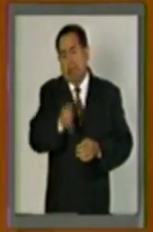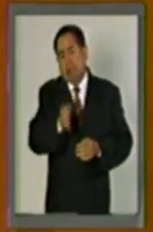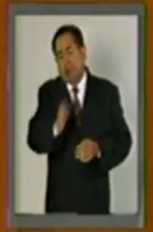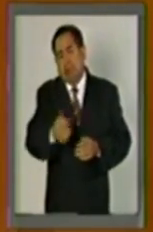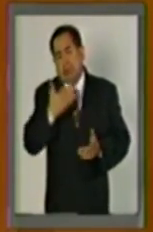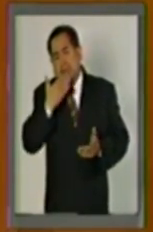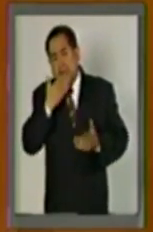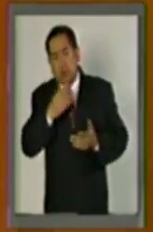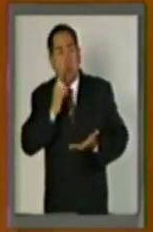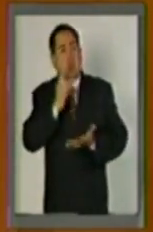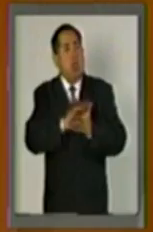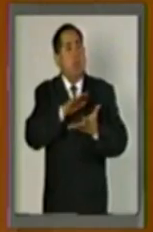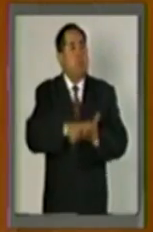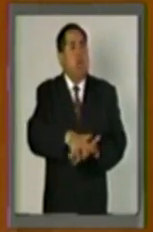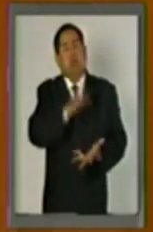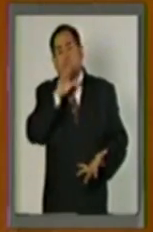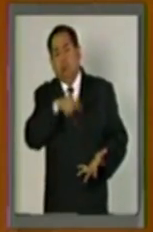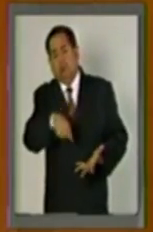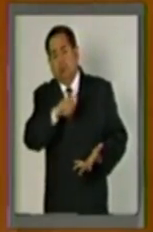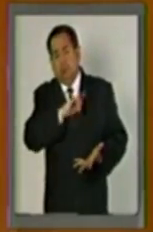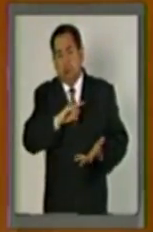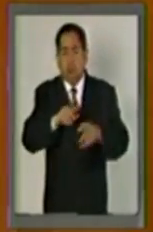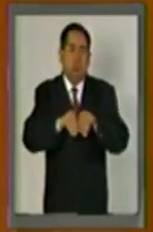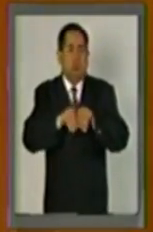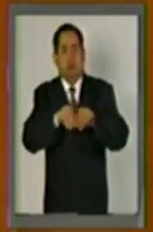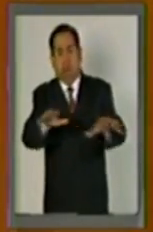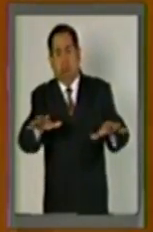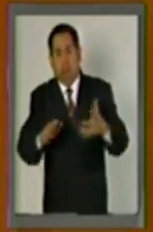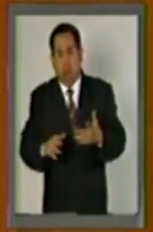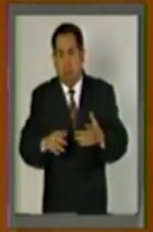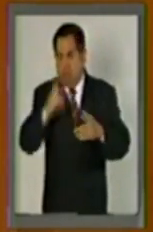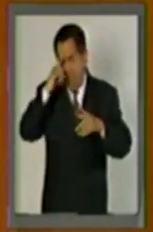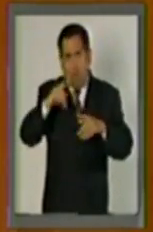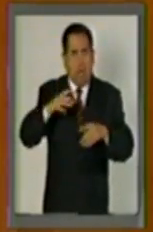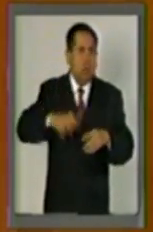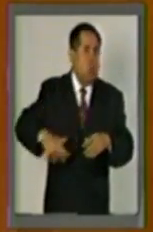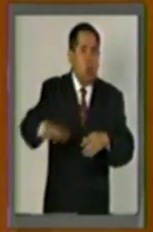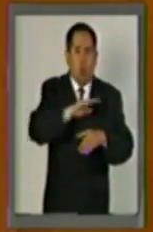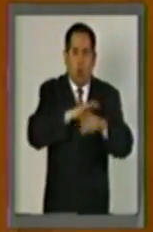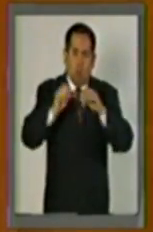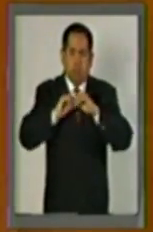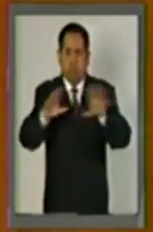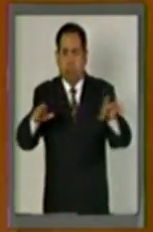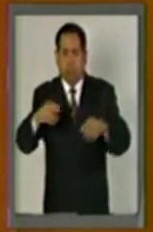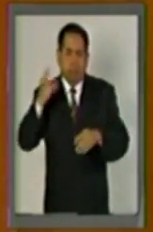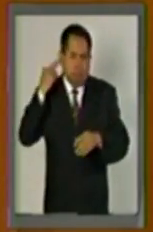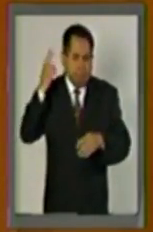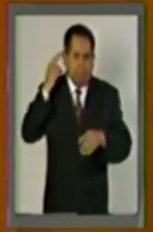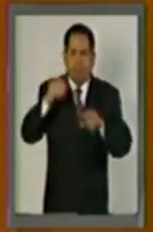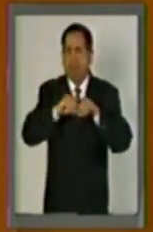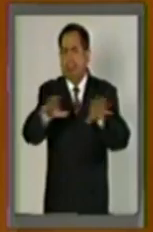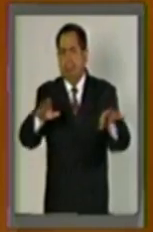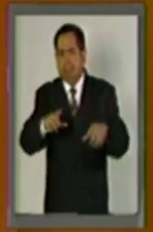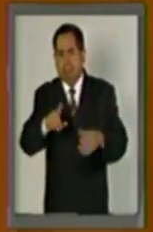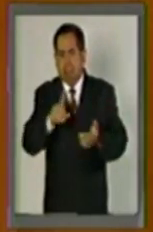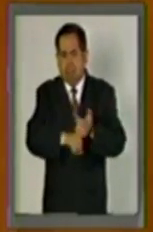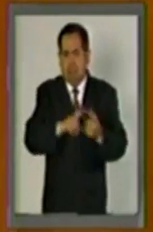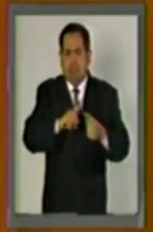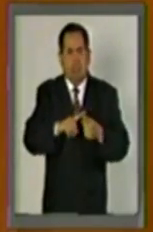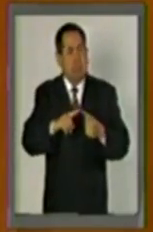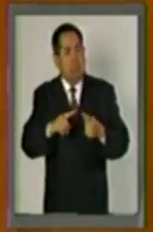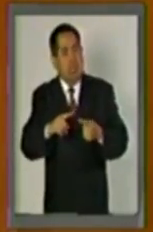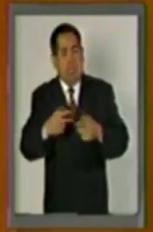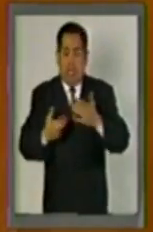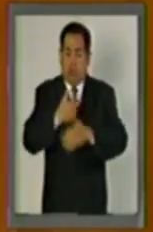únicamente una mayor cobertura de comunicación en las concesiones a la lengua